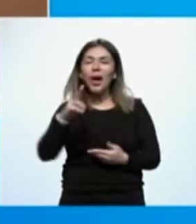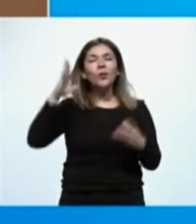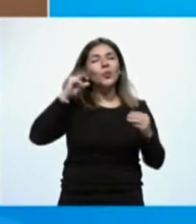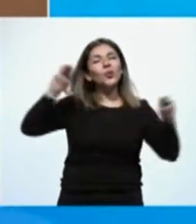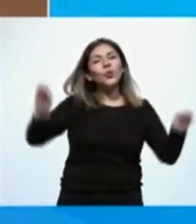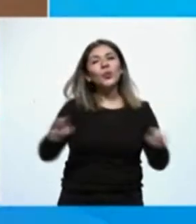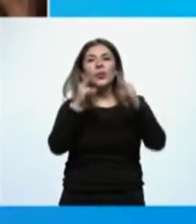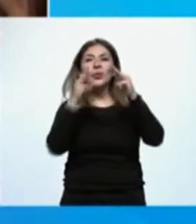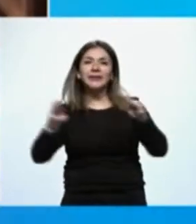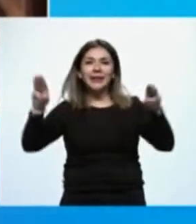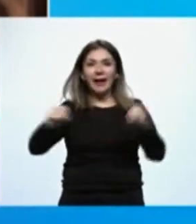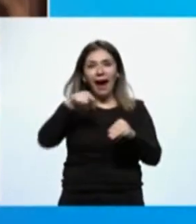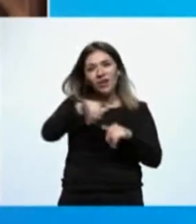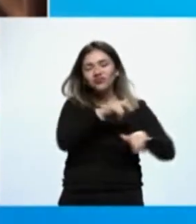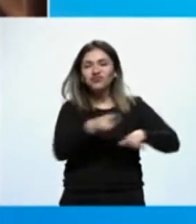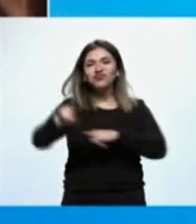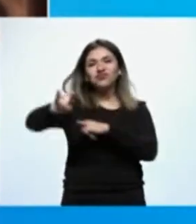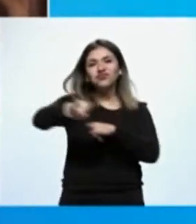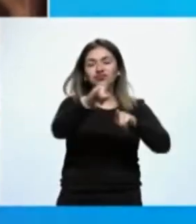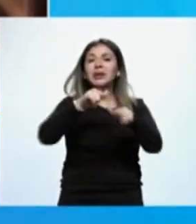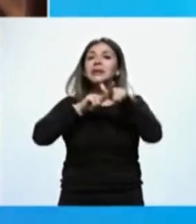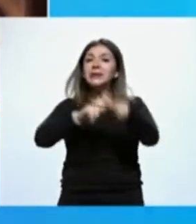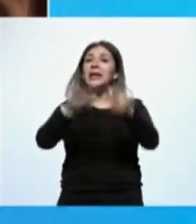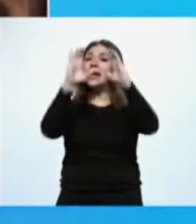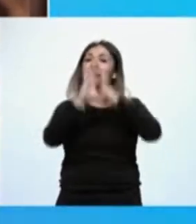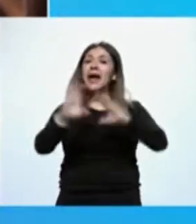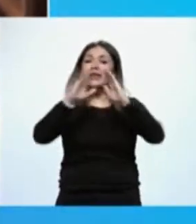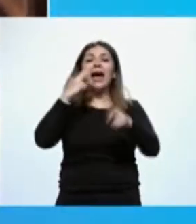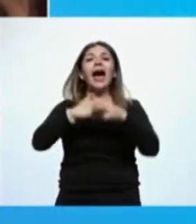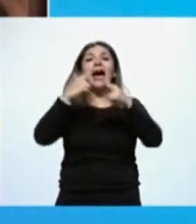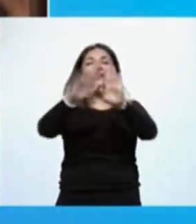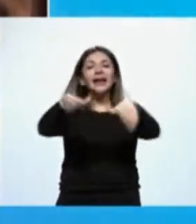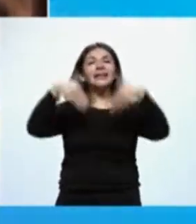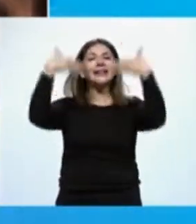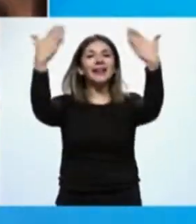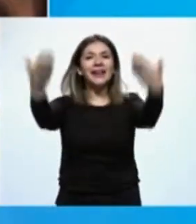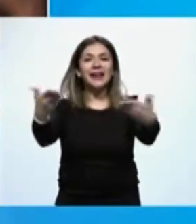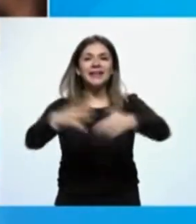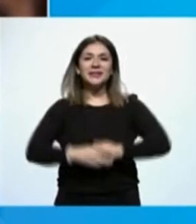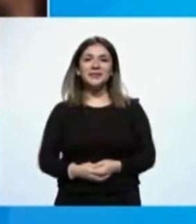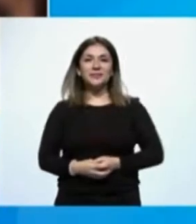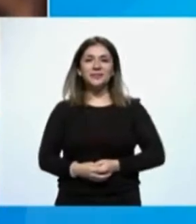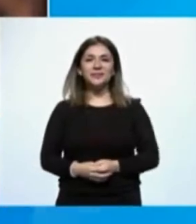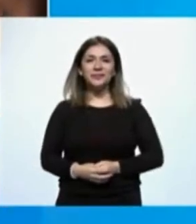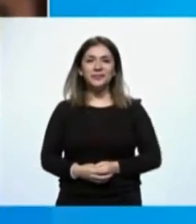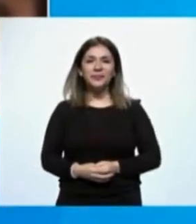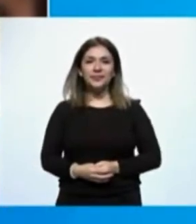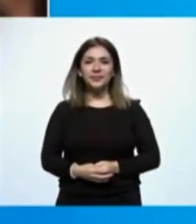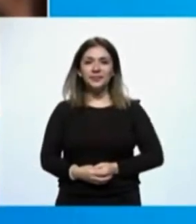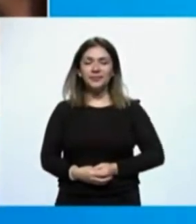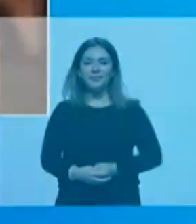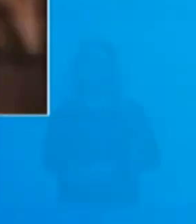música en el camino. Y vamos a seguir cantando hasta nuestro destino.